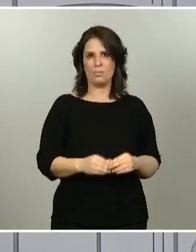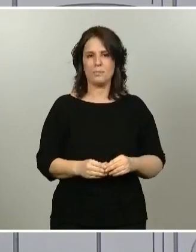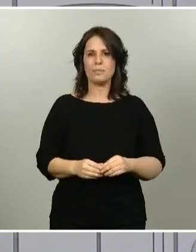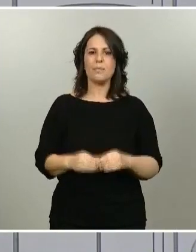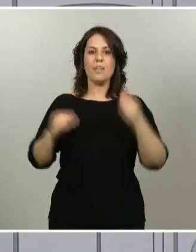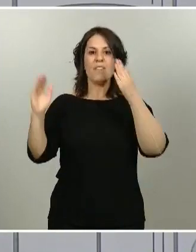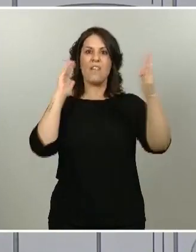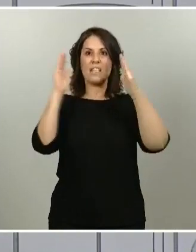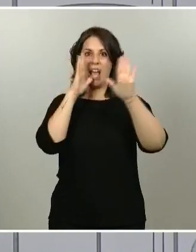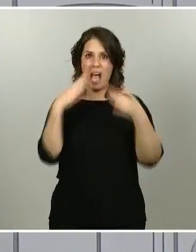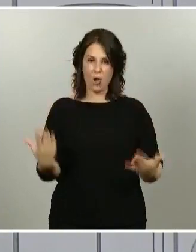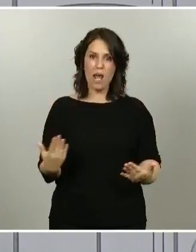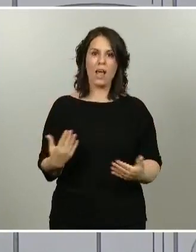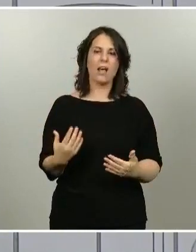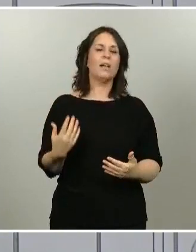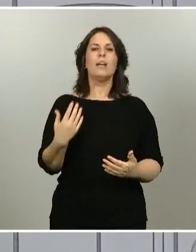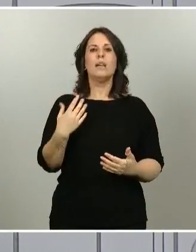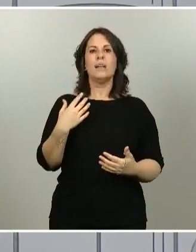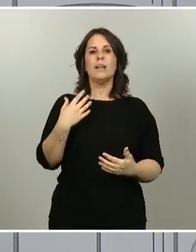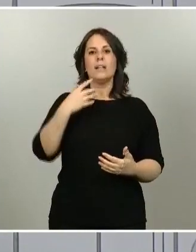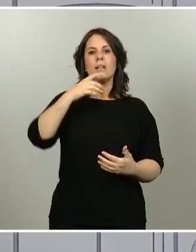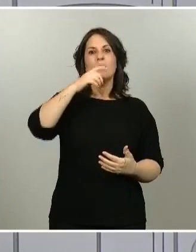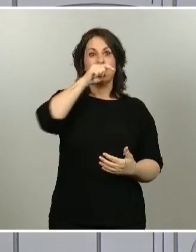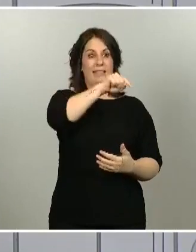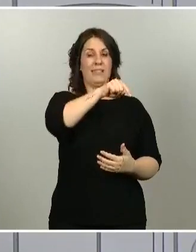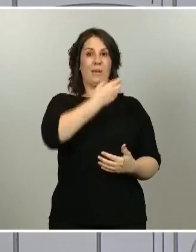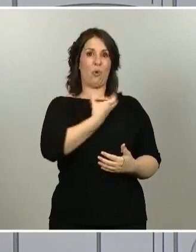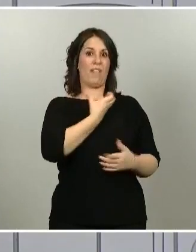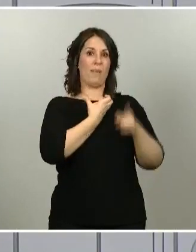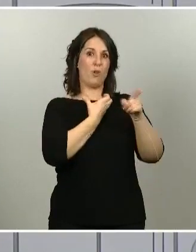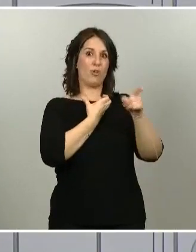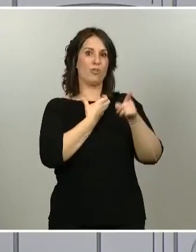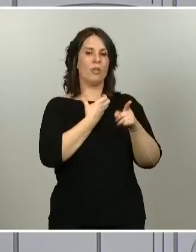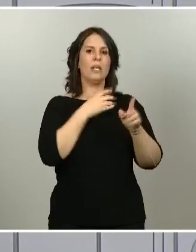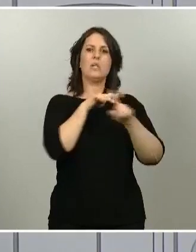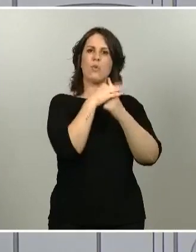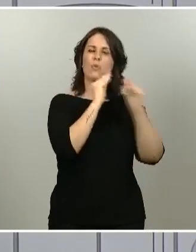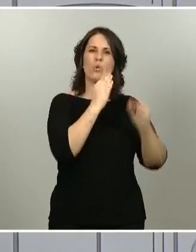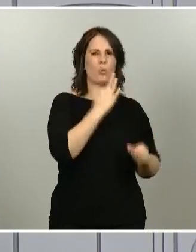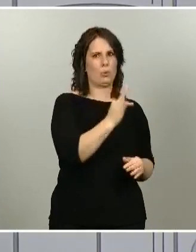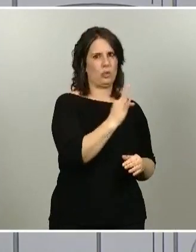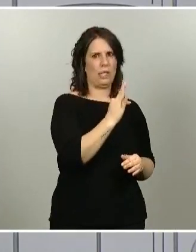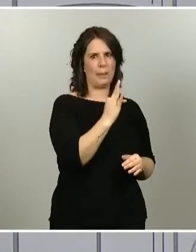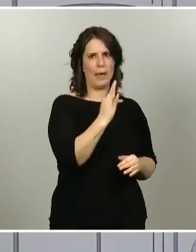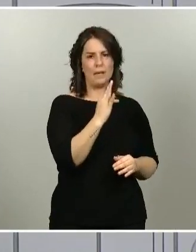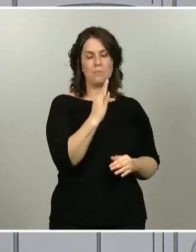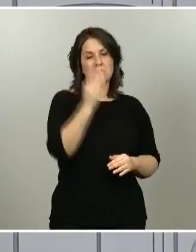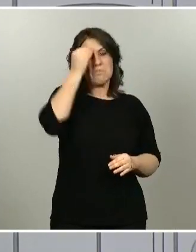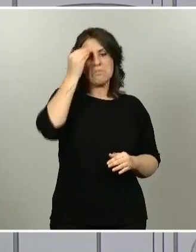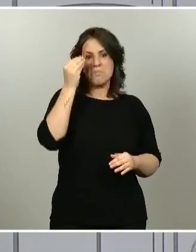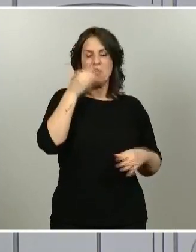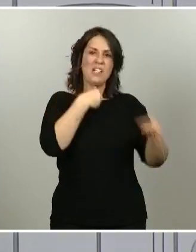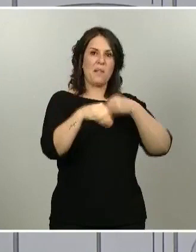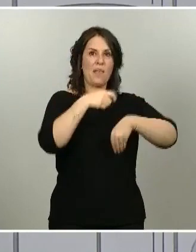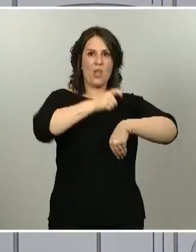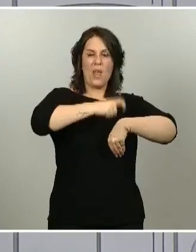los municipios de menos de 10.000 habitantes están en una situación muy favorable y, por lo tanto, no creo que suponga ningún problema la flexibilización de las